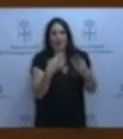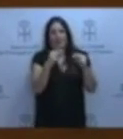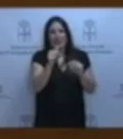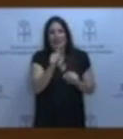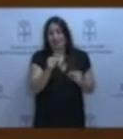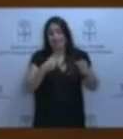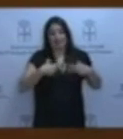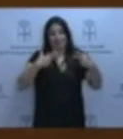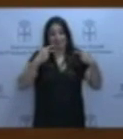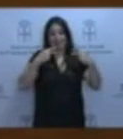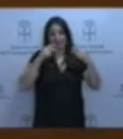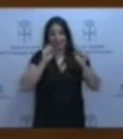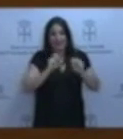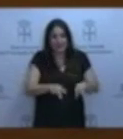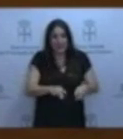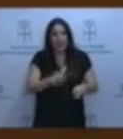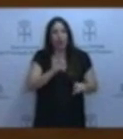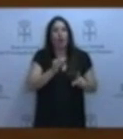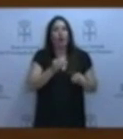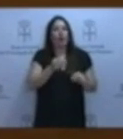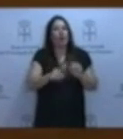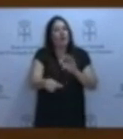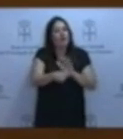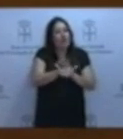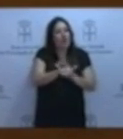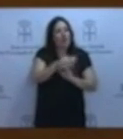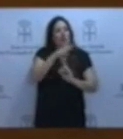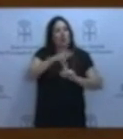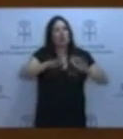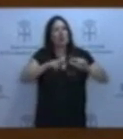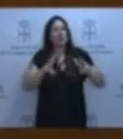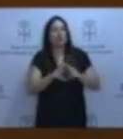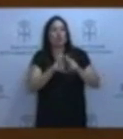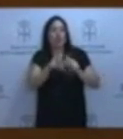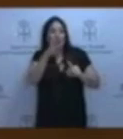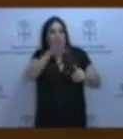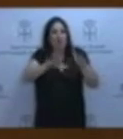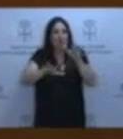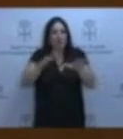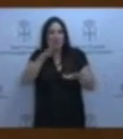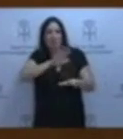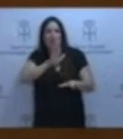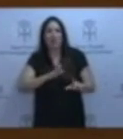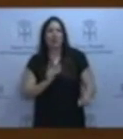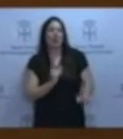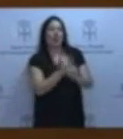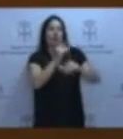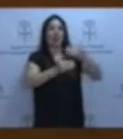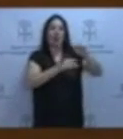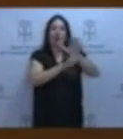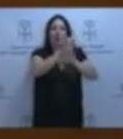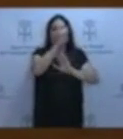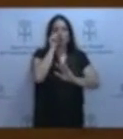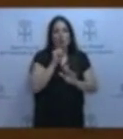presuntamente pactados con los empresarios constructores, mientras los movimientos sociales que los denunciaban parecían que iban contra el progreso de Oviedo y de Gijón.